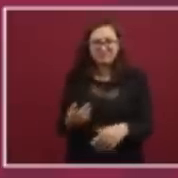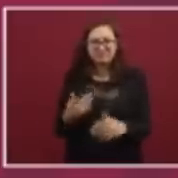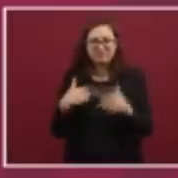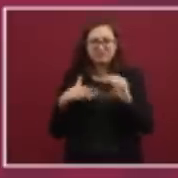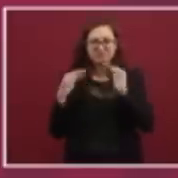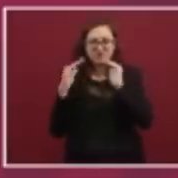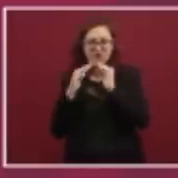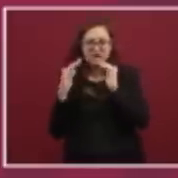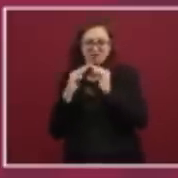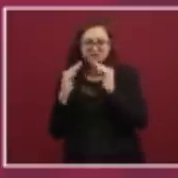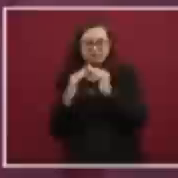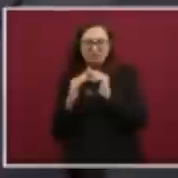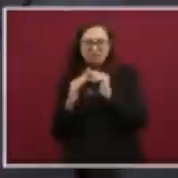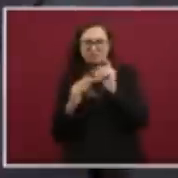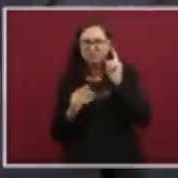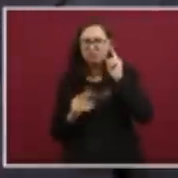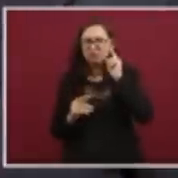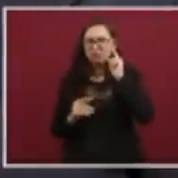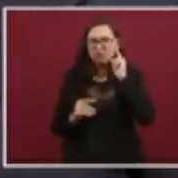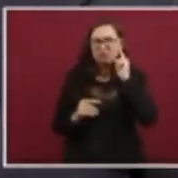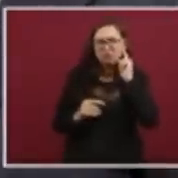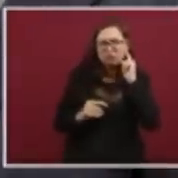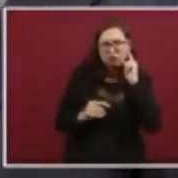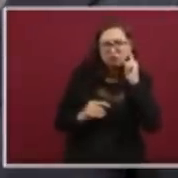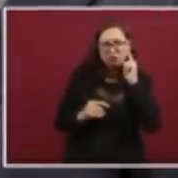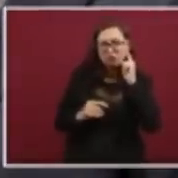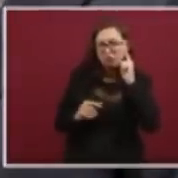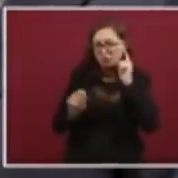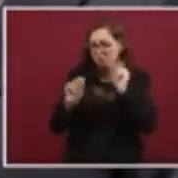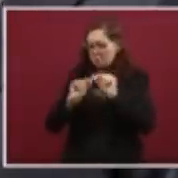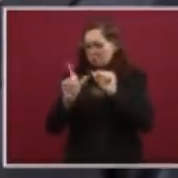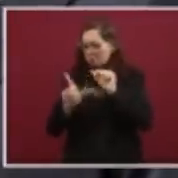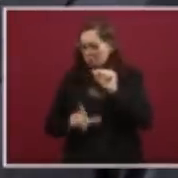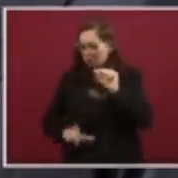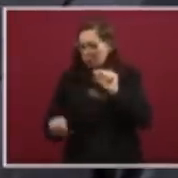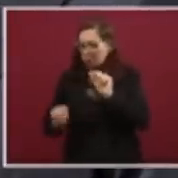casa, que México